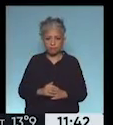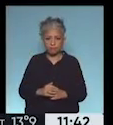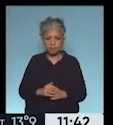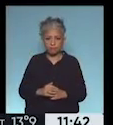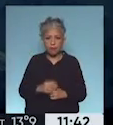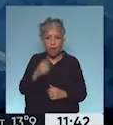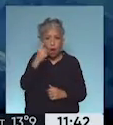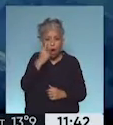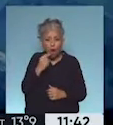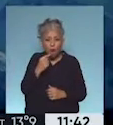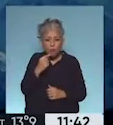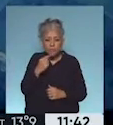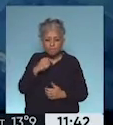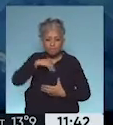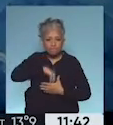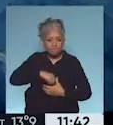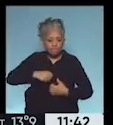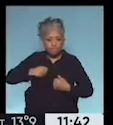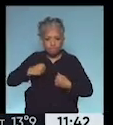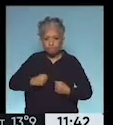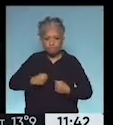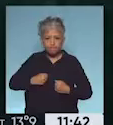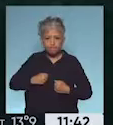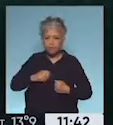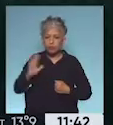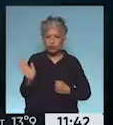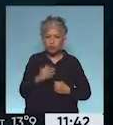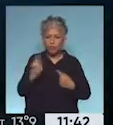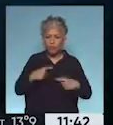Un hombre que se comprometió en cuerpo y alma con todo lo que hizo.